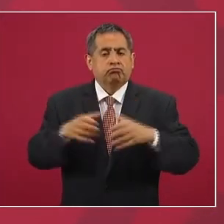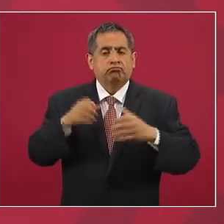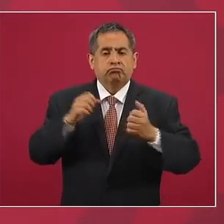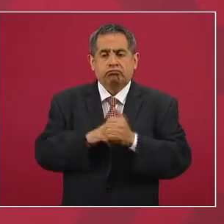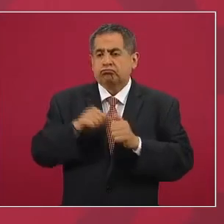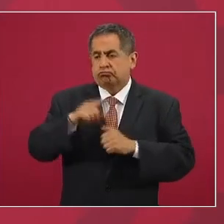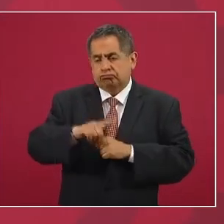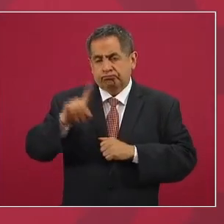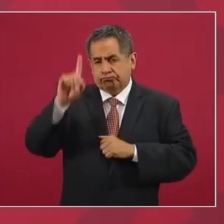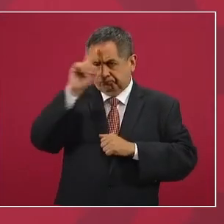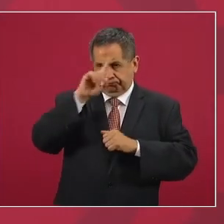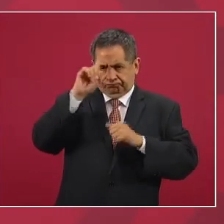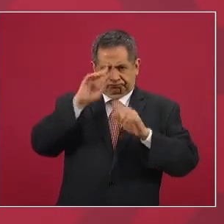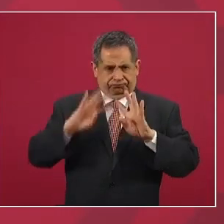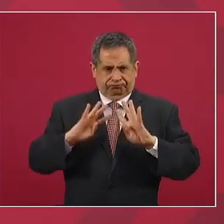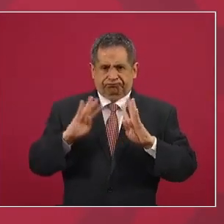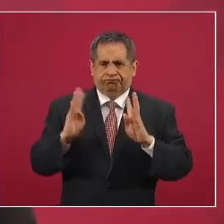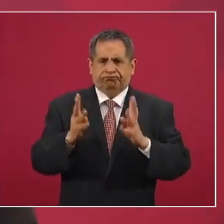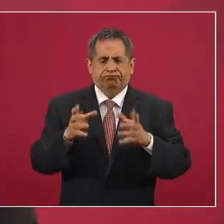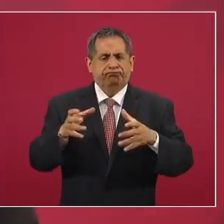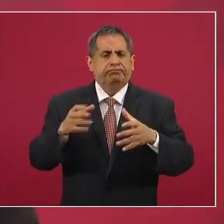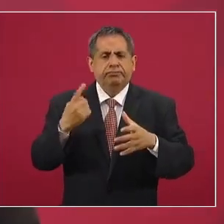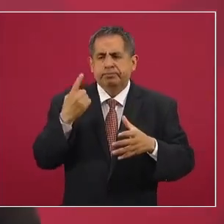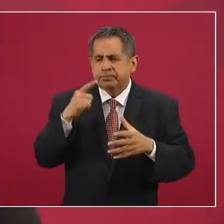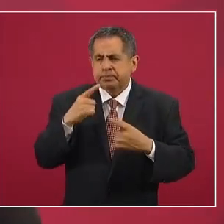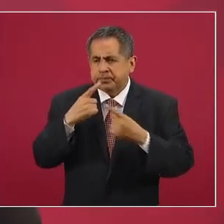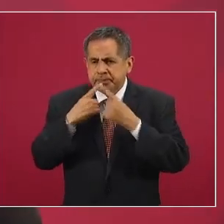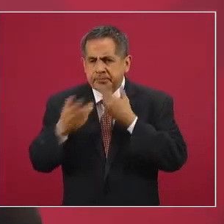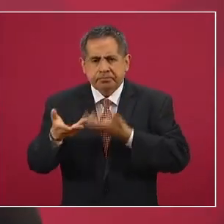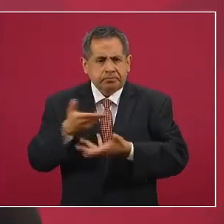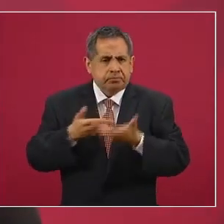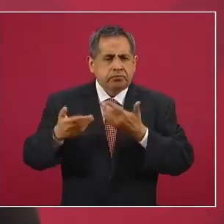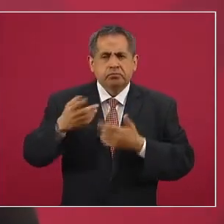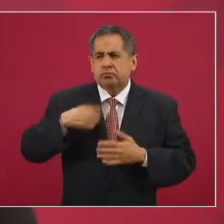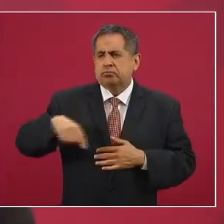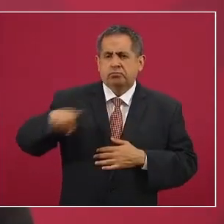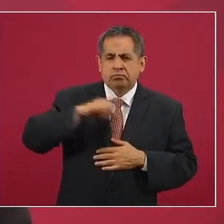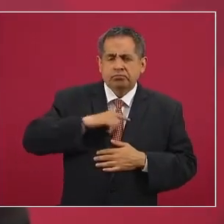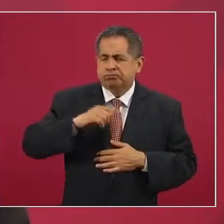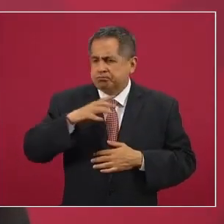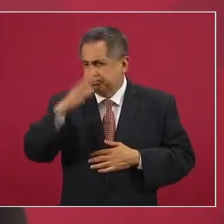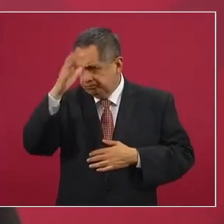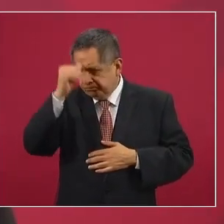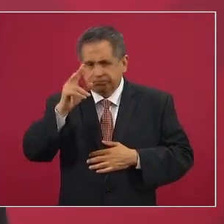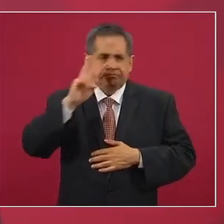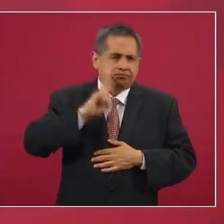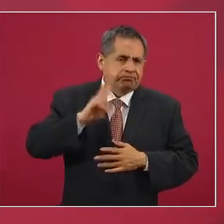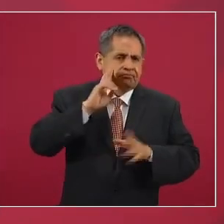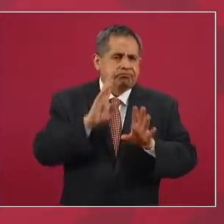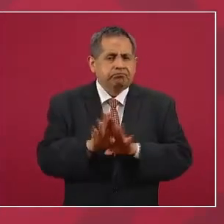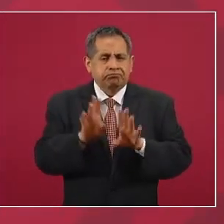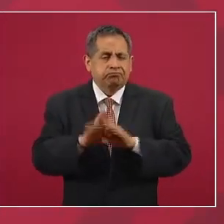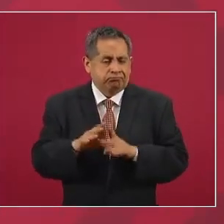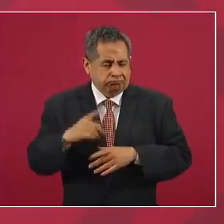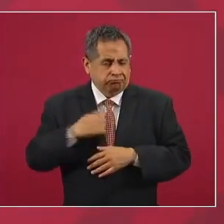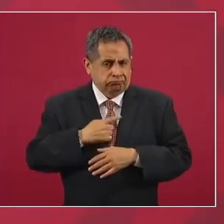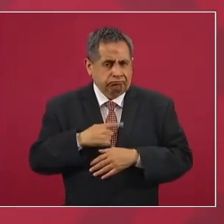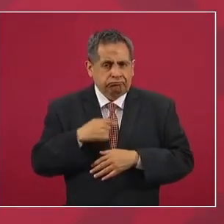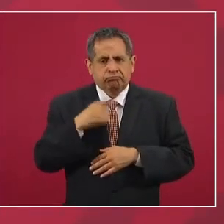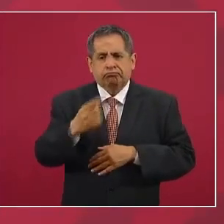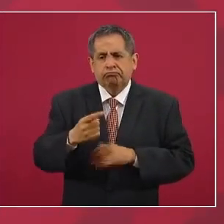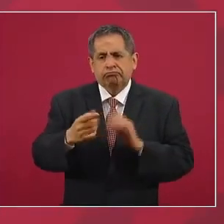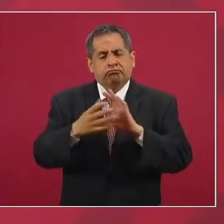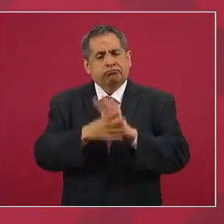con el Consejo para que se llegara a un acuerdo o se explicara cuál